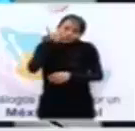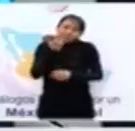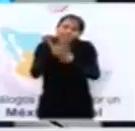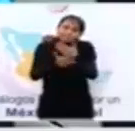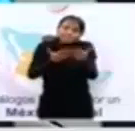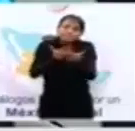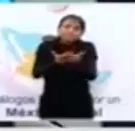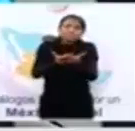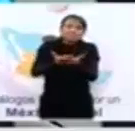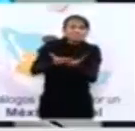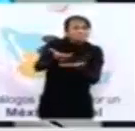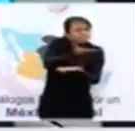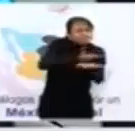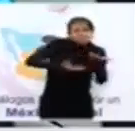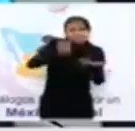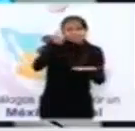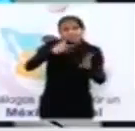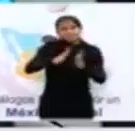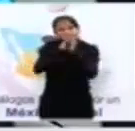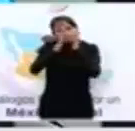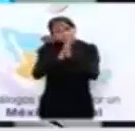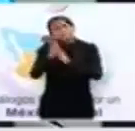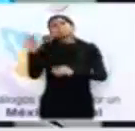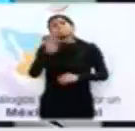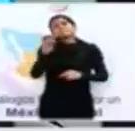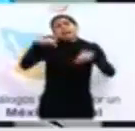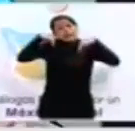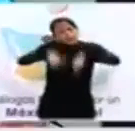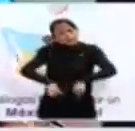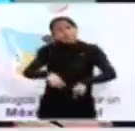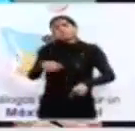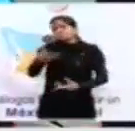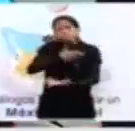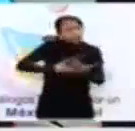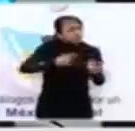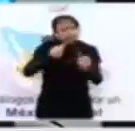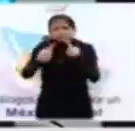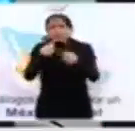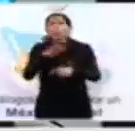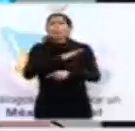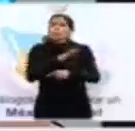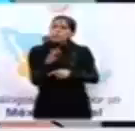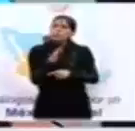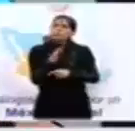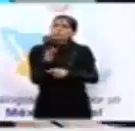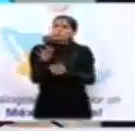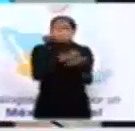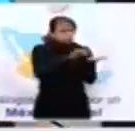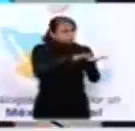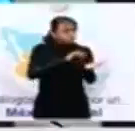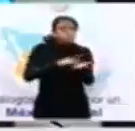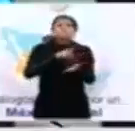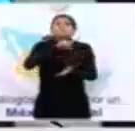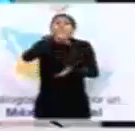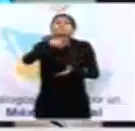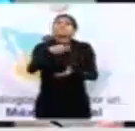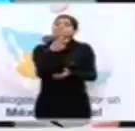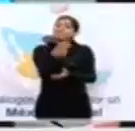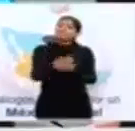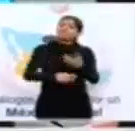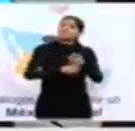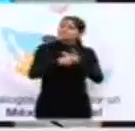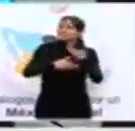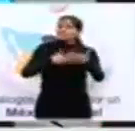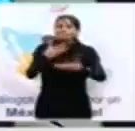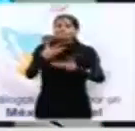de aquí algunos instrumentos que nos permitan ver en qué rubros hay que apretar para ir corrigiendo en esto. Digo, si el gobierno nos